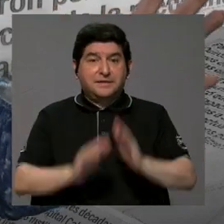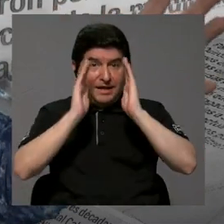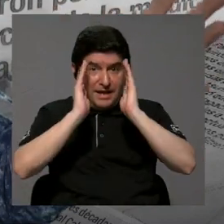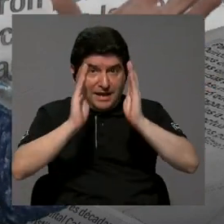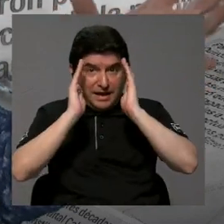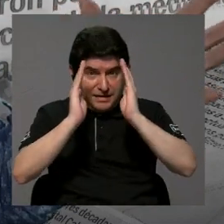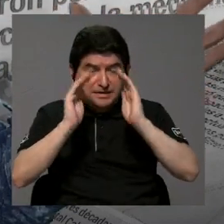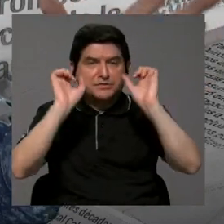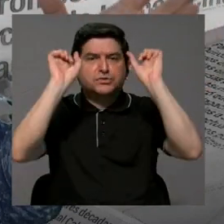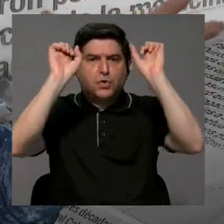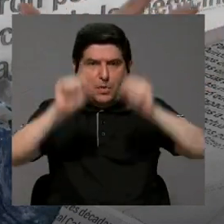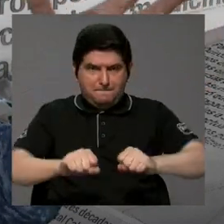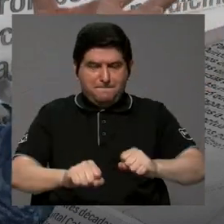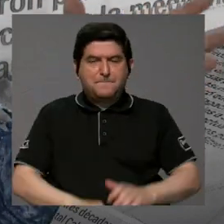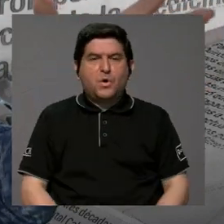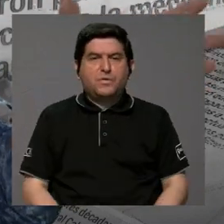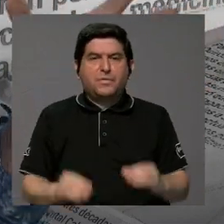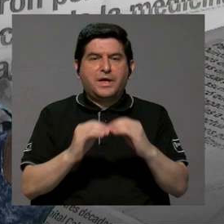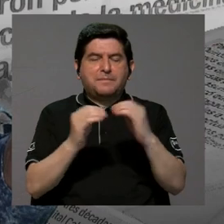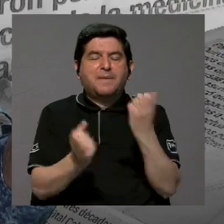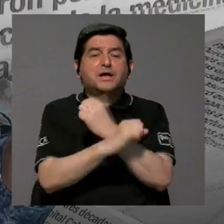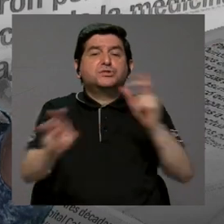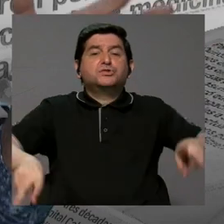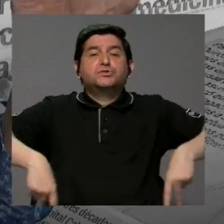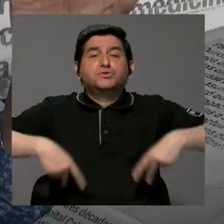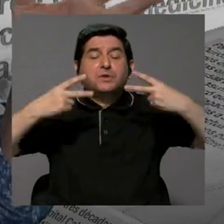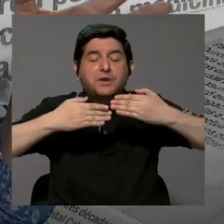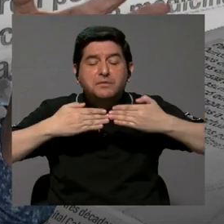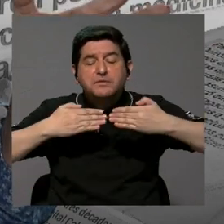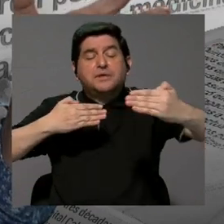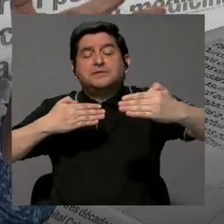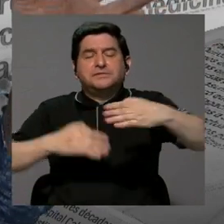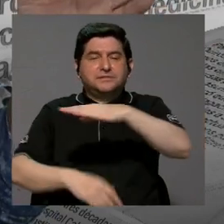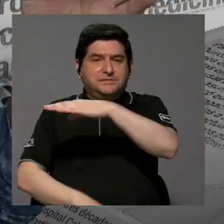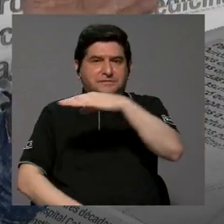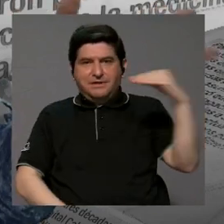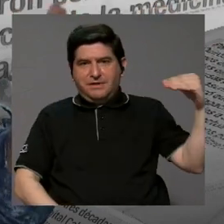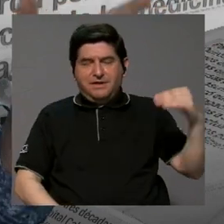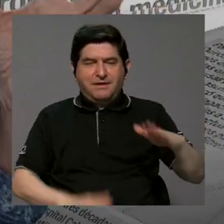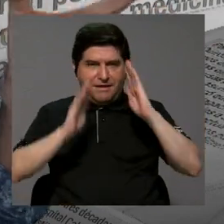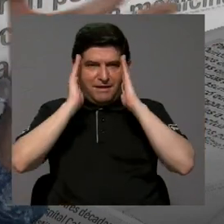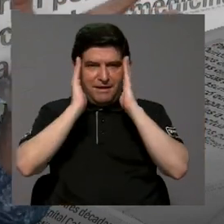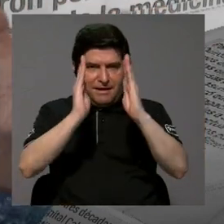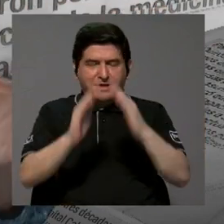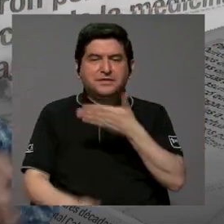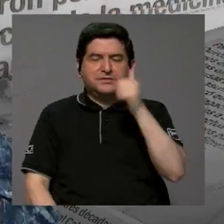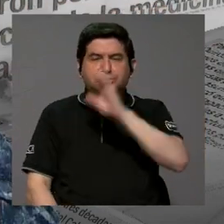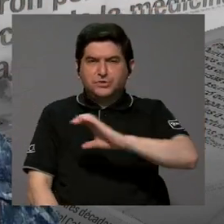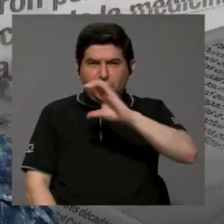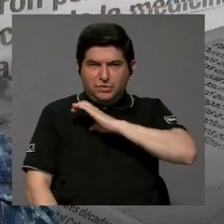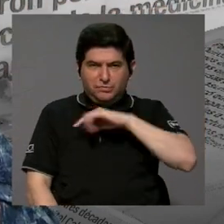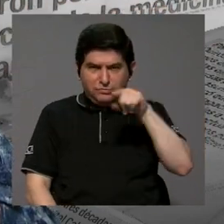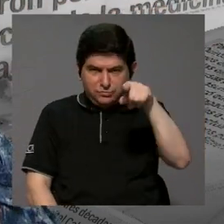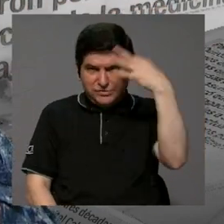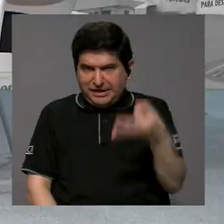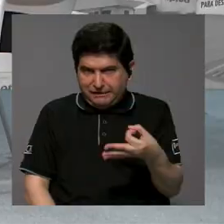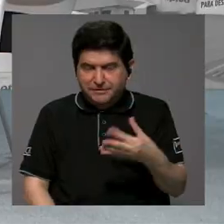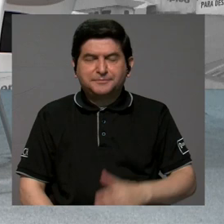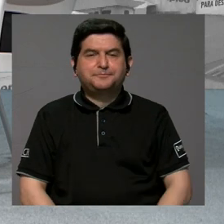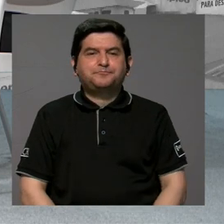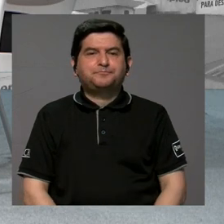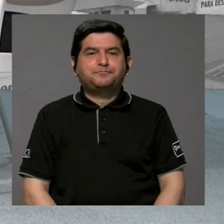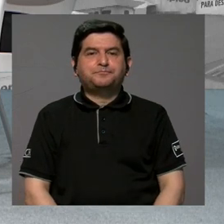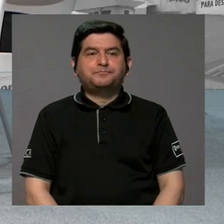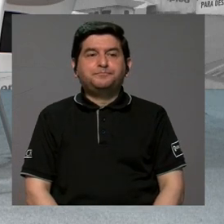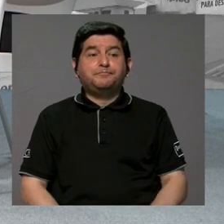que puedan haber más sobrevida y para que la atención sea de mejor calidad? Sí. Bueno, yo